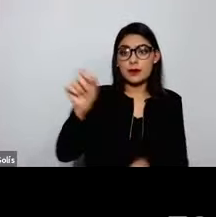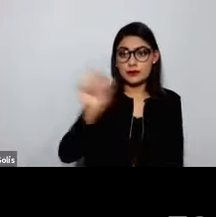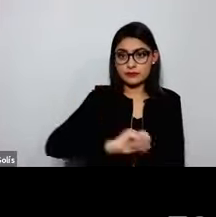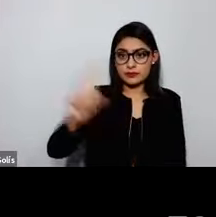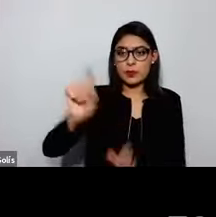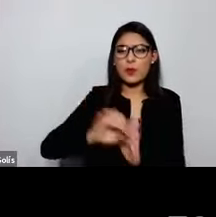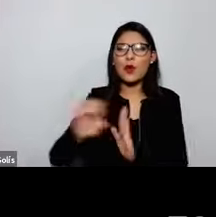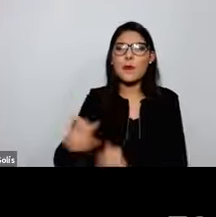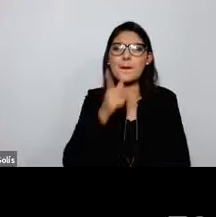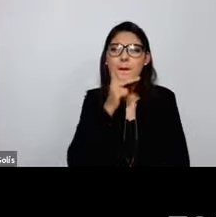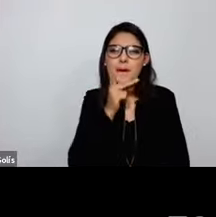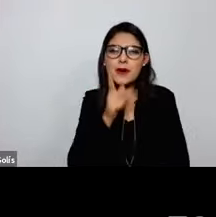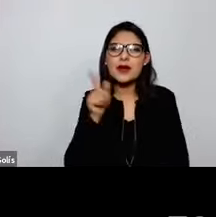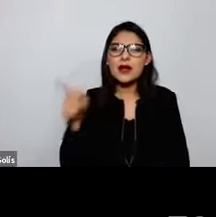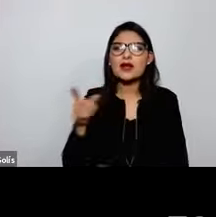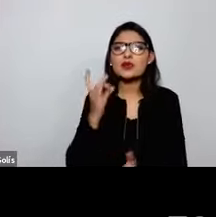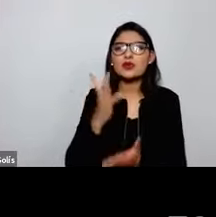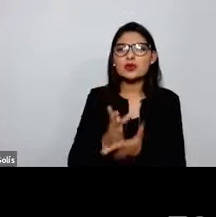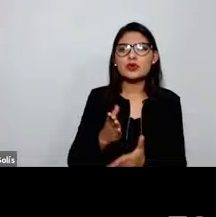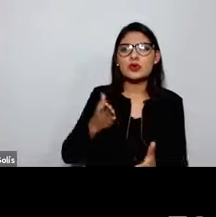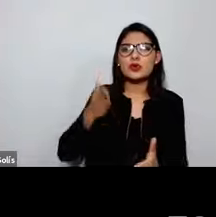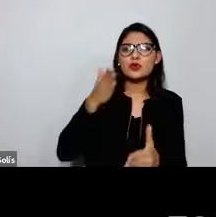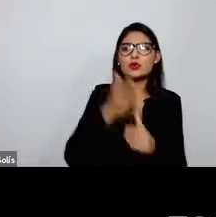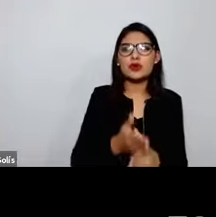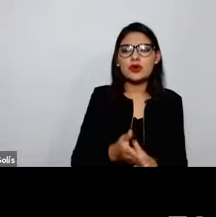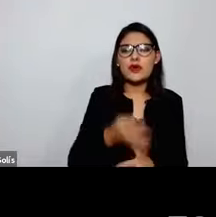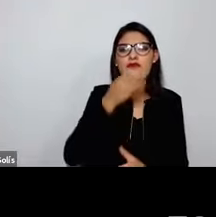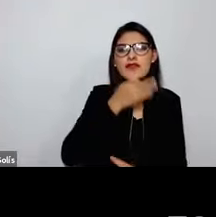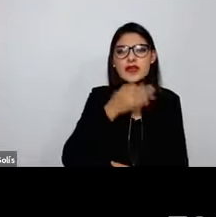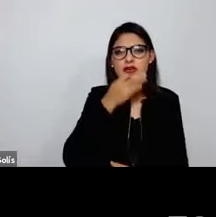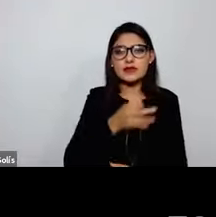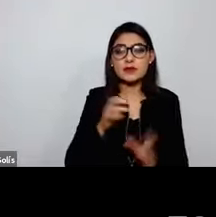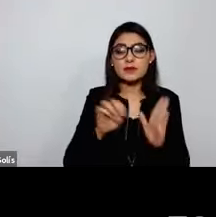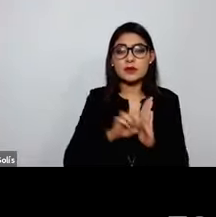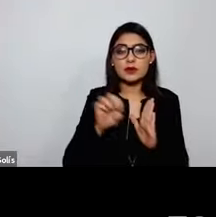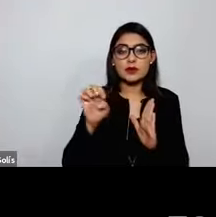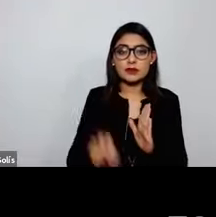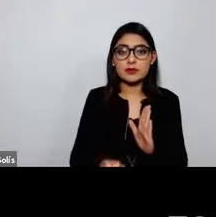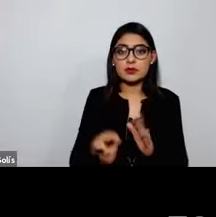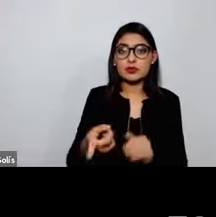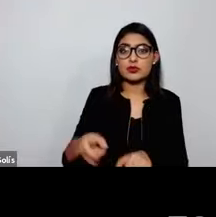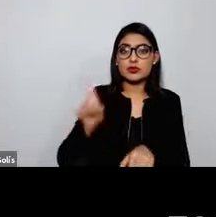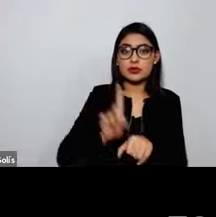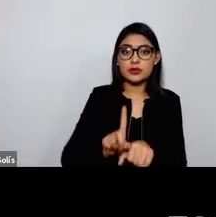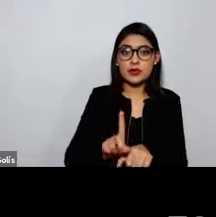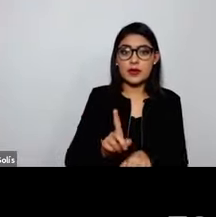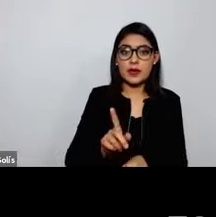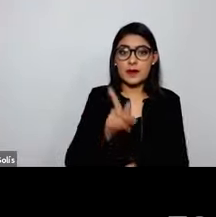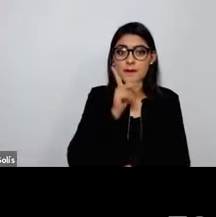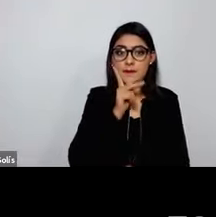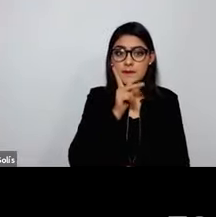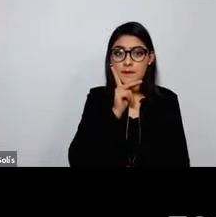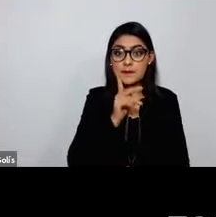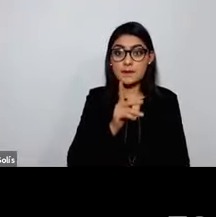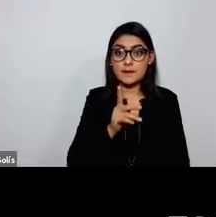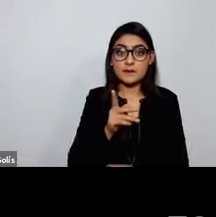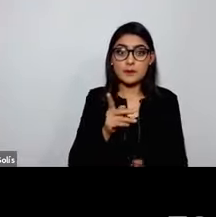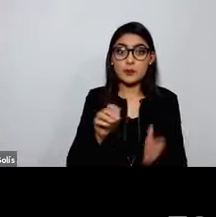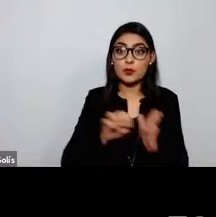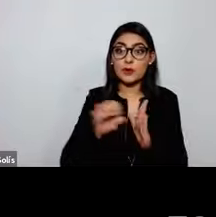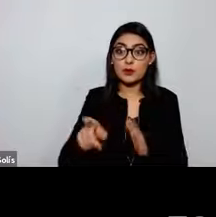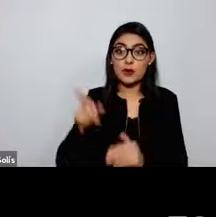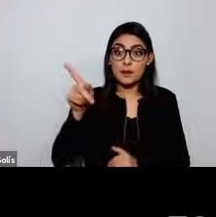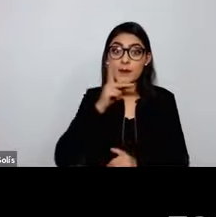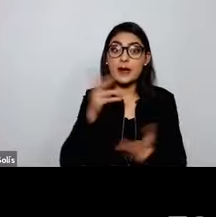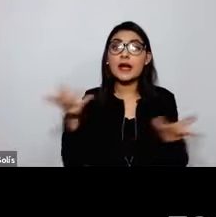los festivales, que falta el día que el niño tiene fiebre, que está ahí todas las tardes, que el padre que simplemente llega a